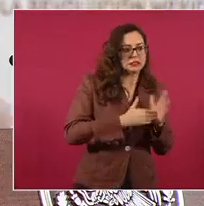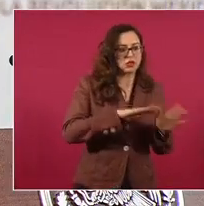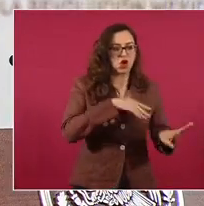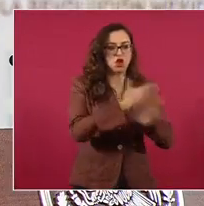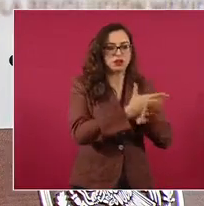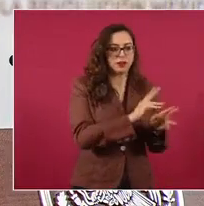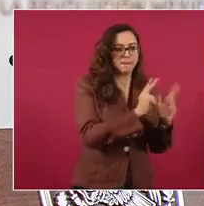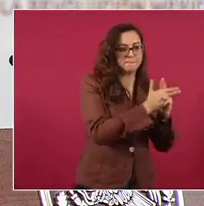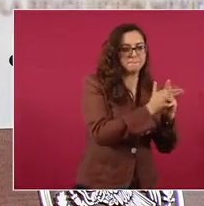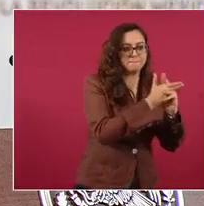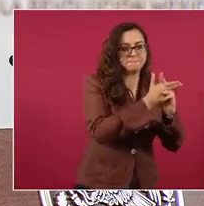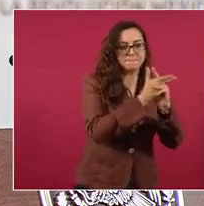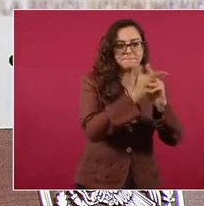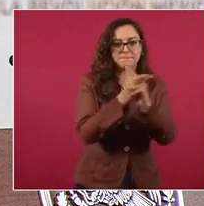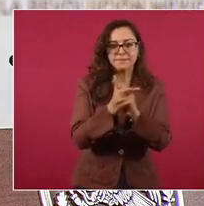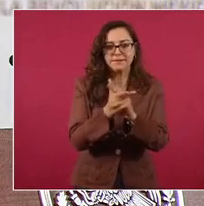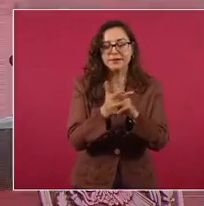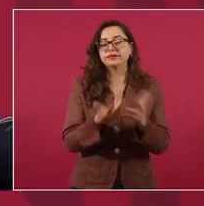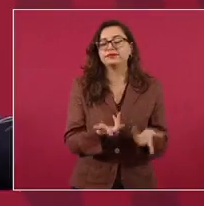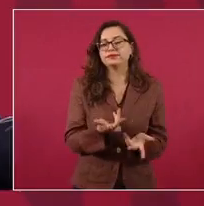Entonces, ya no queremos eso.